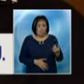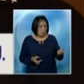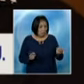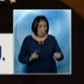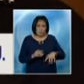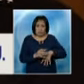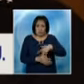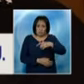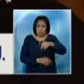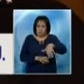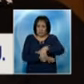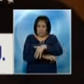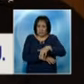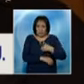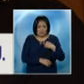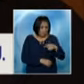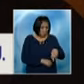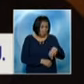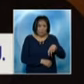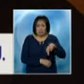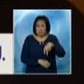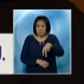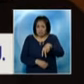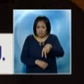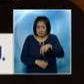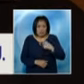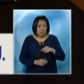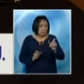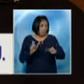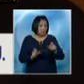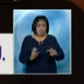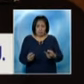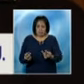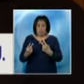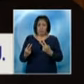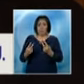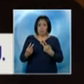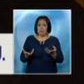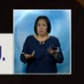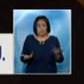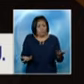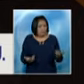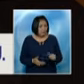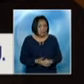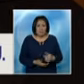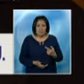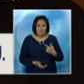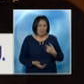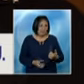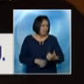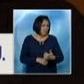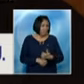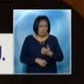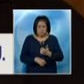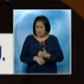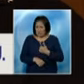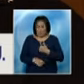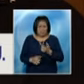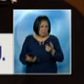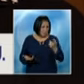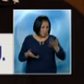cuando salgo a la calle, camino, y la gente me mira, es como yo soy culpable o ella ha